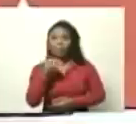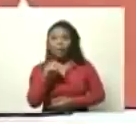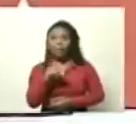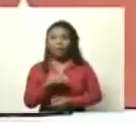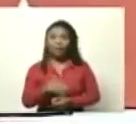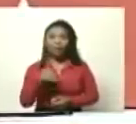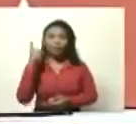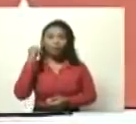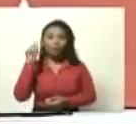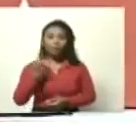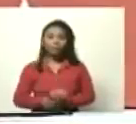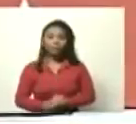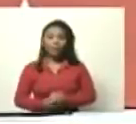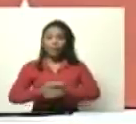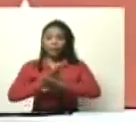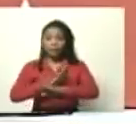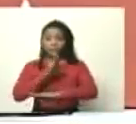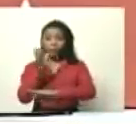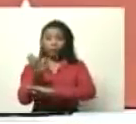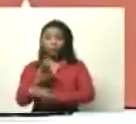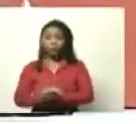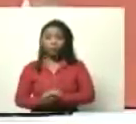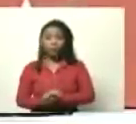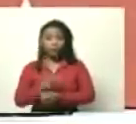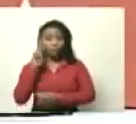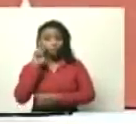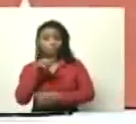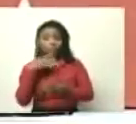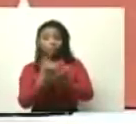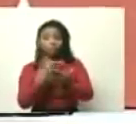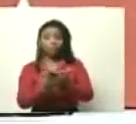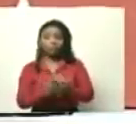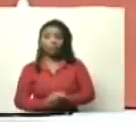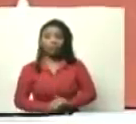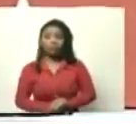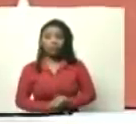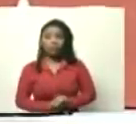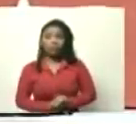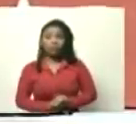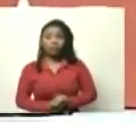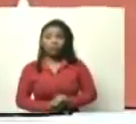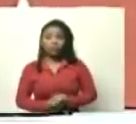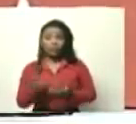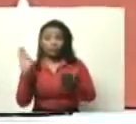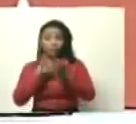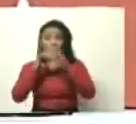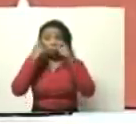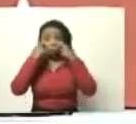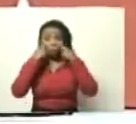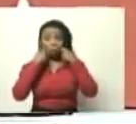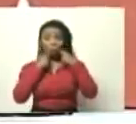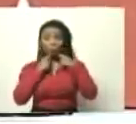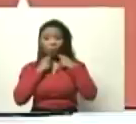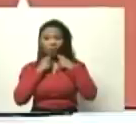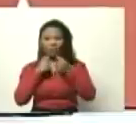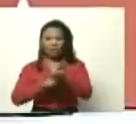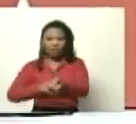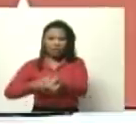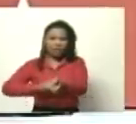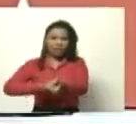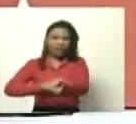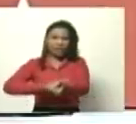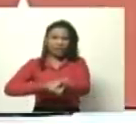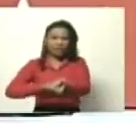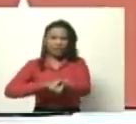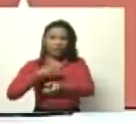Blanca, la compañera Blanca, ya estuvieron y vieron, dan ganas de ponerse a llorar de la rabia, de la indignación